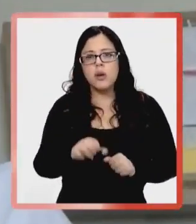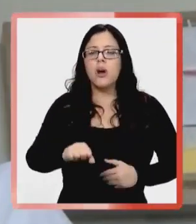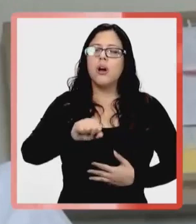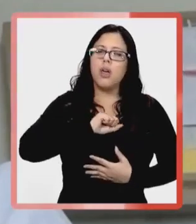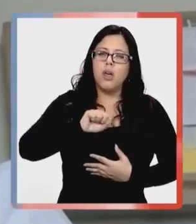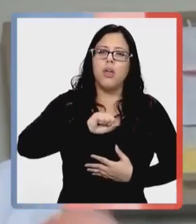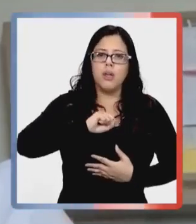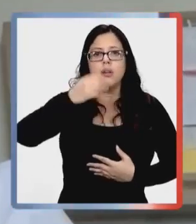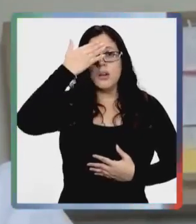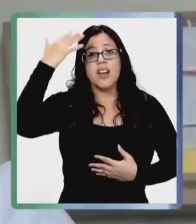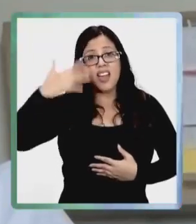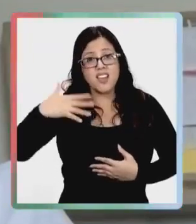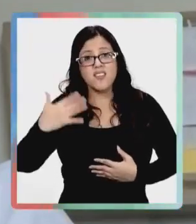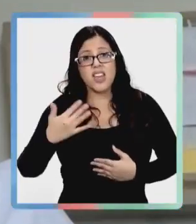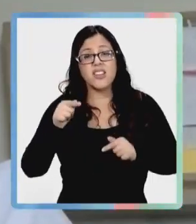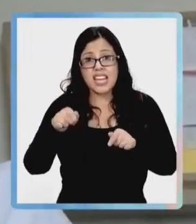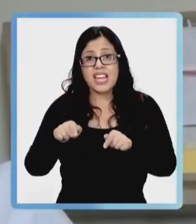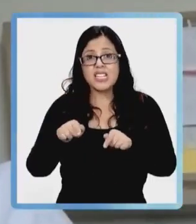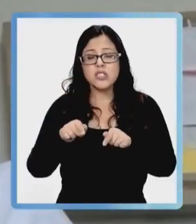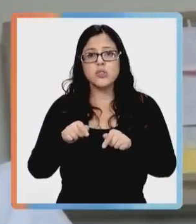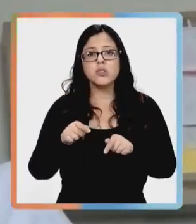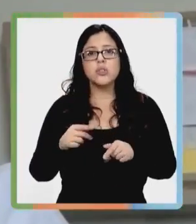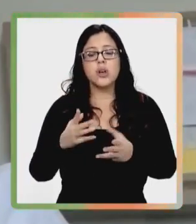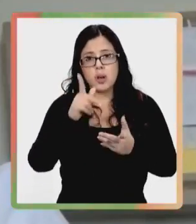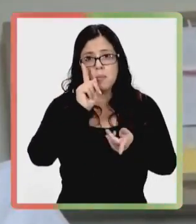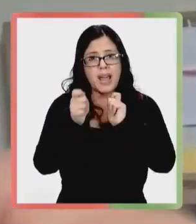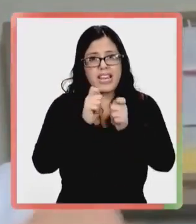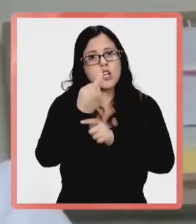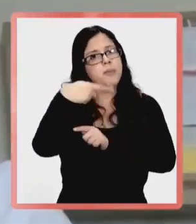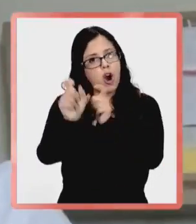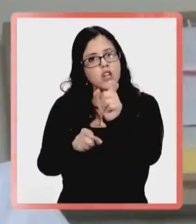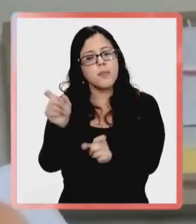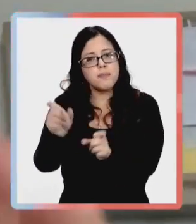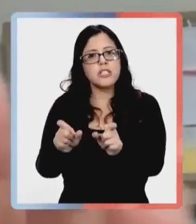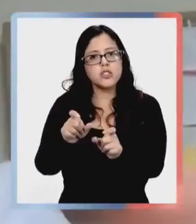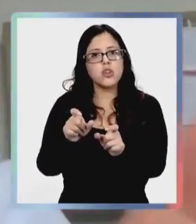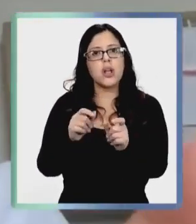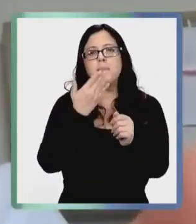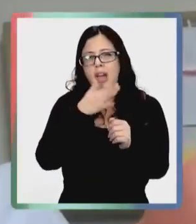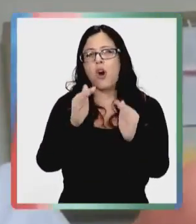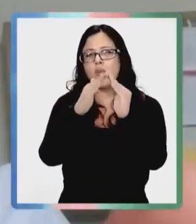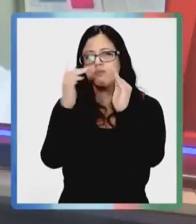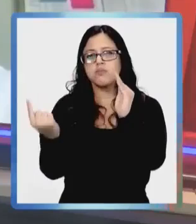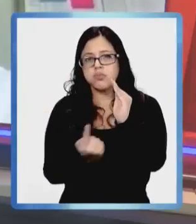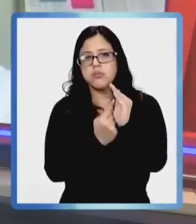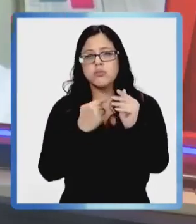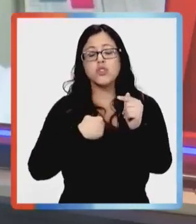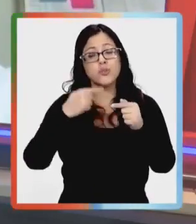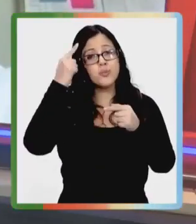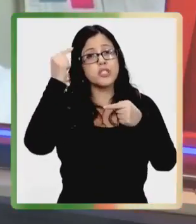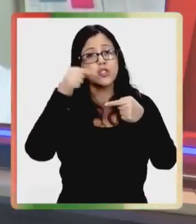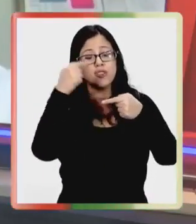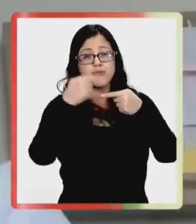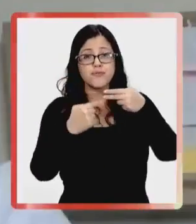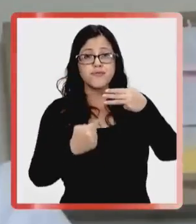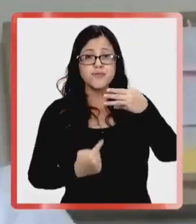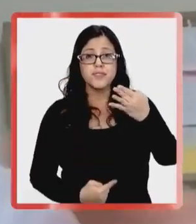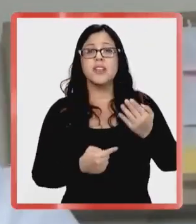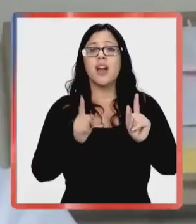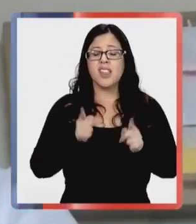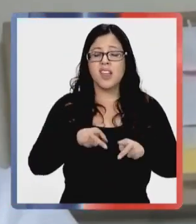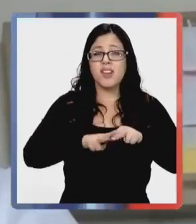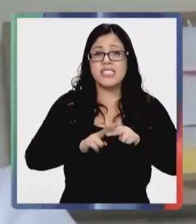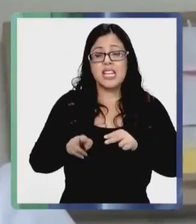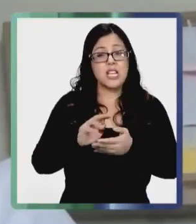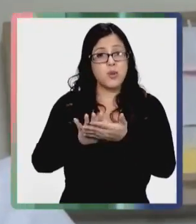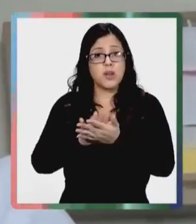que tose, que está con fiebre, es un arma mortal para las demás personas. Por lo tanto, quedarse en la casa. Yo creo que esas cosas que hay que hacer y las que no